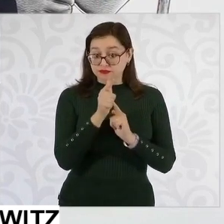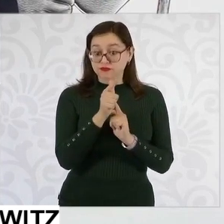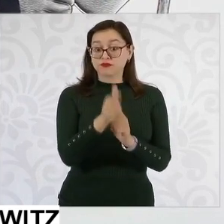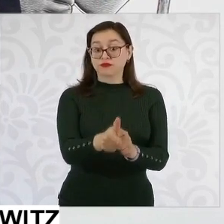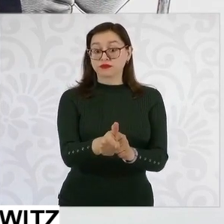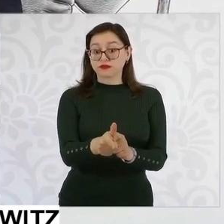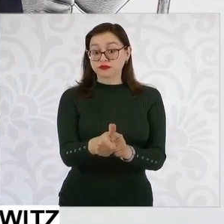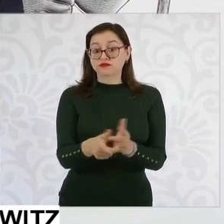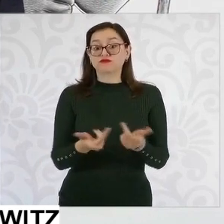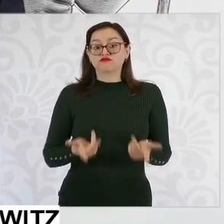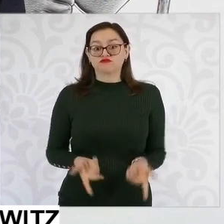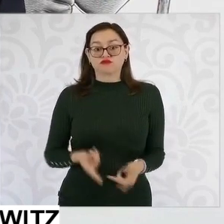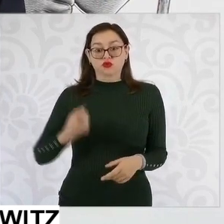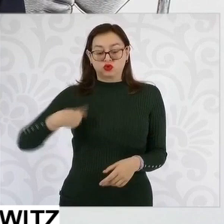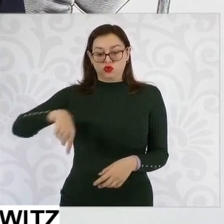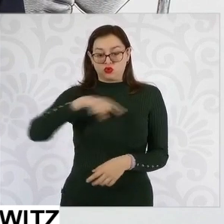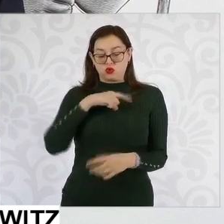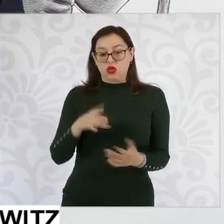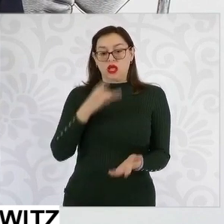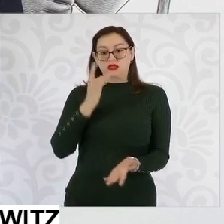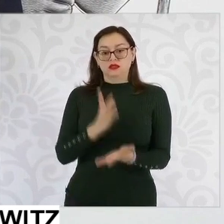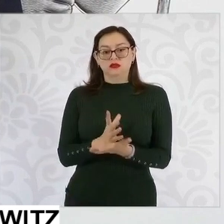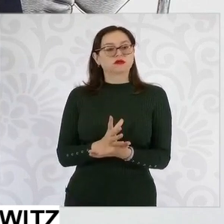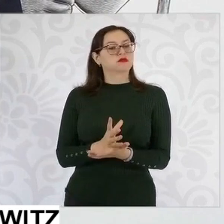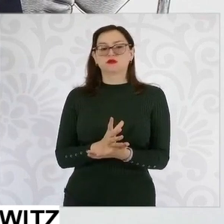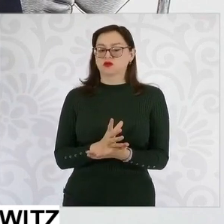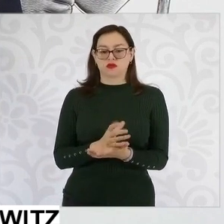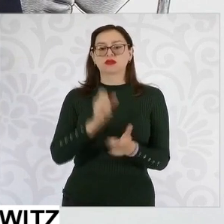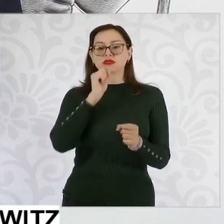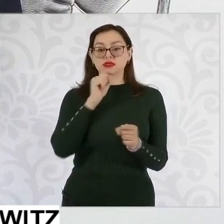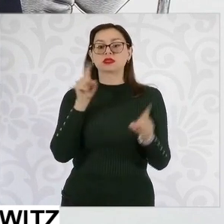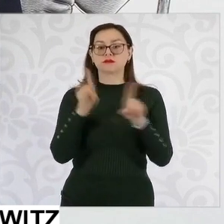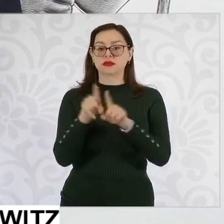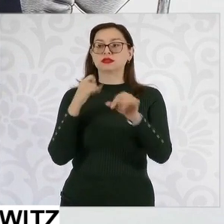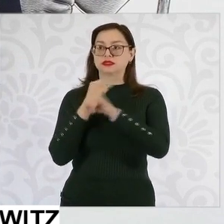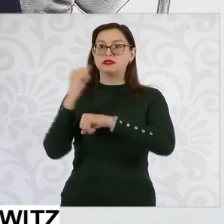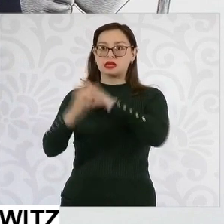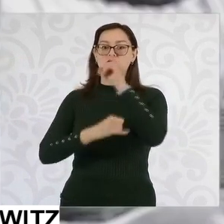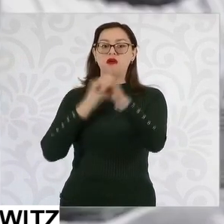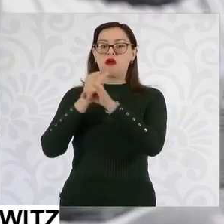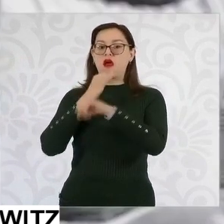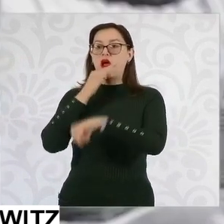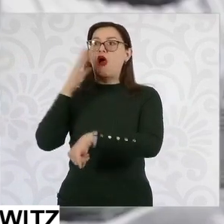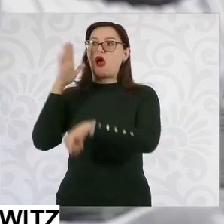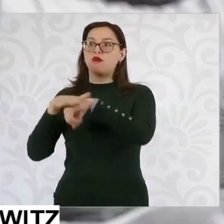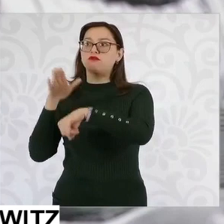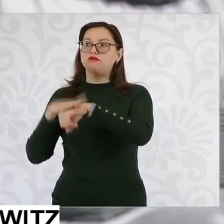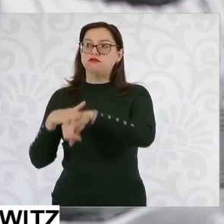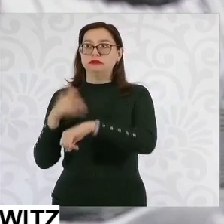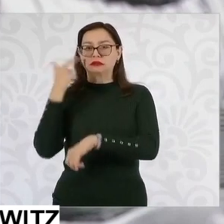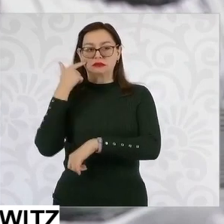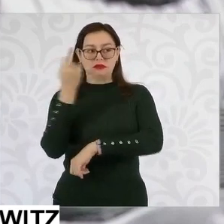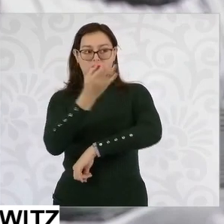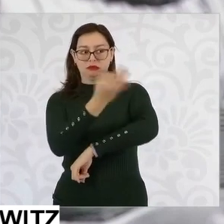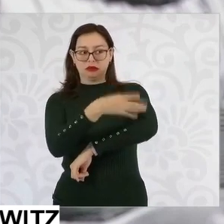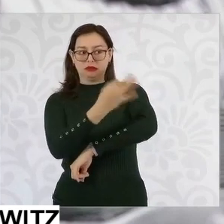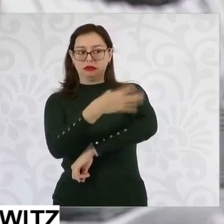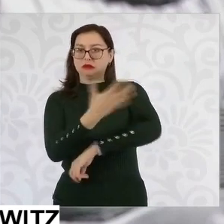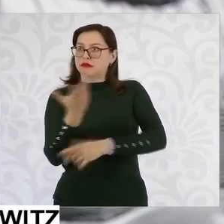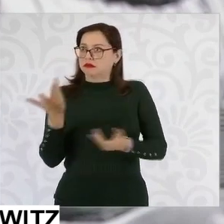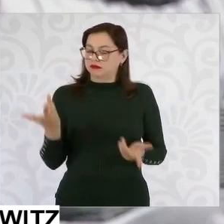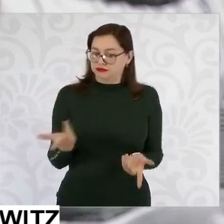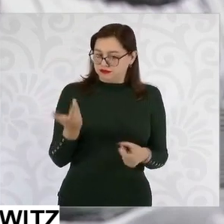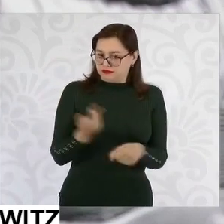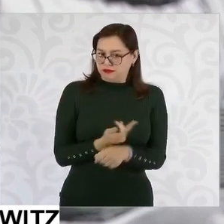en investigación nuestra, sino que pensamos reportarlo a nivel internacional como un brote, porque es